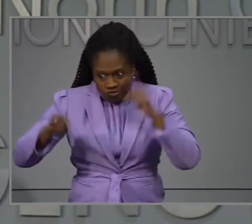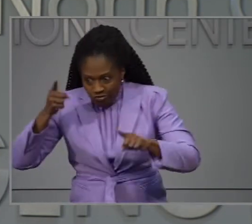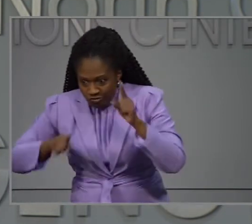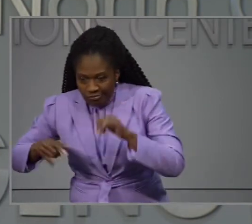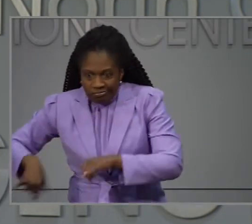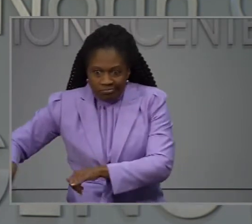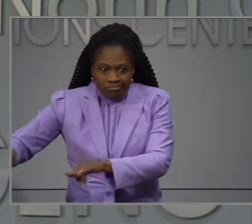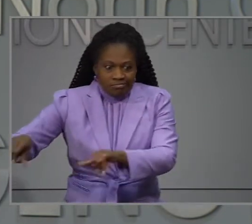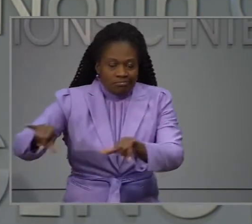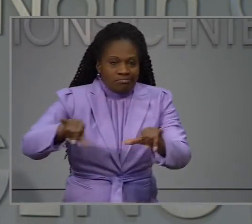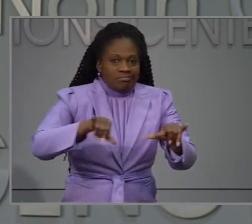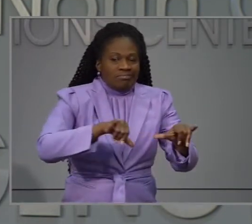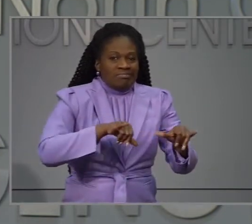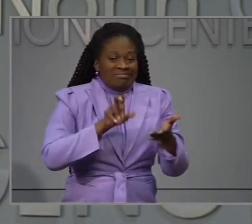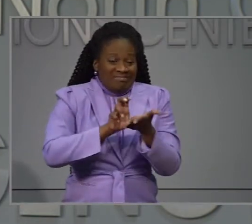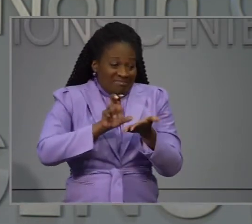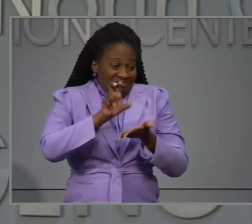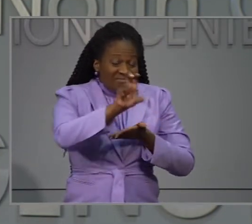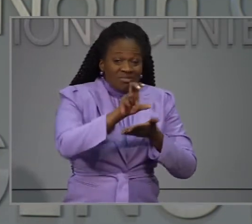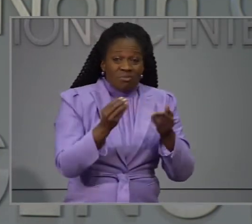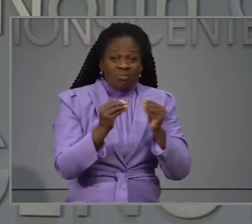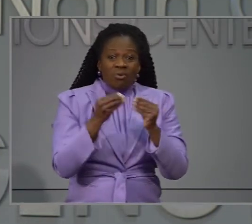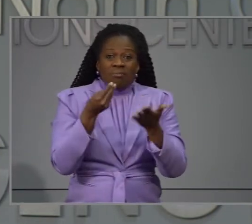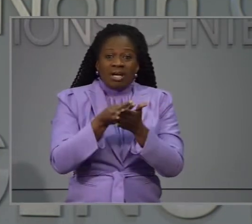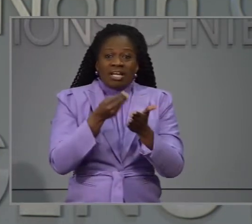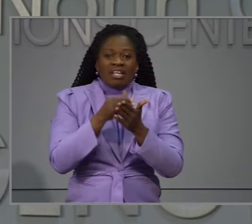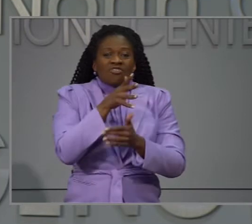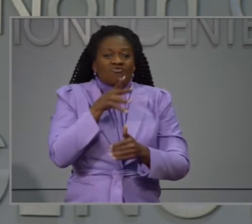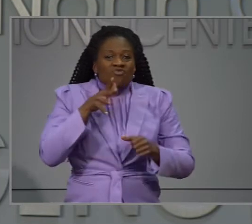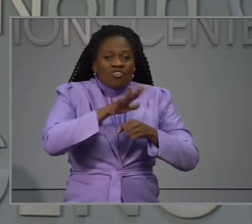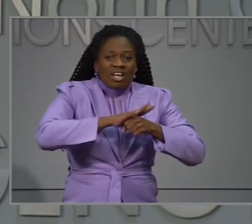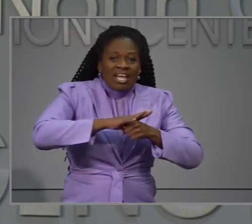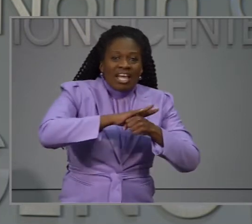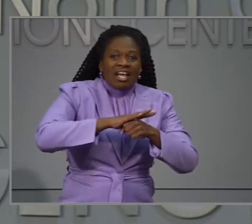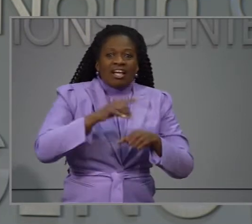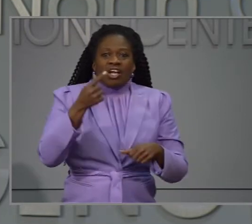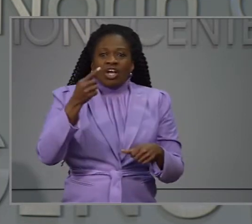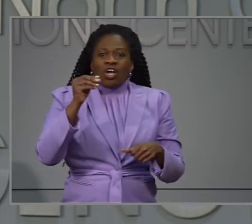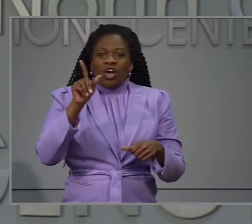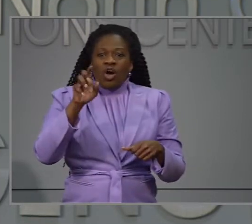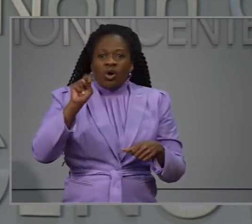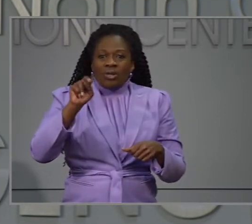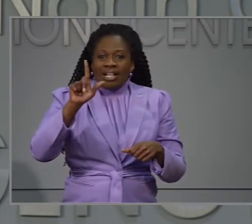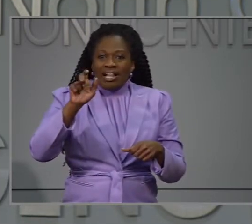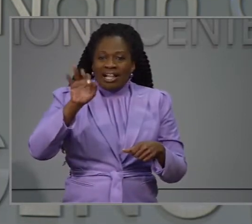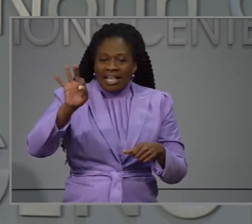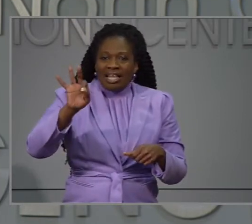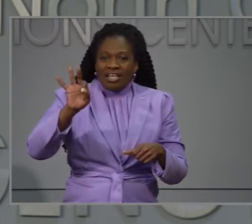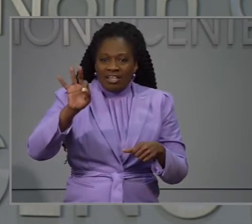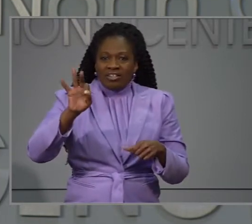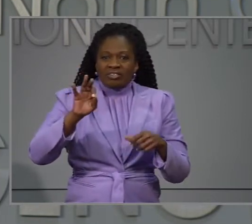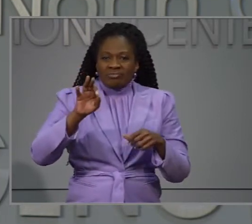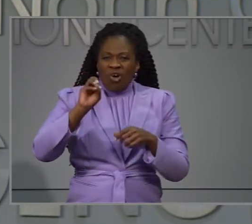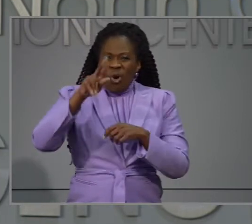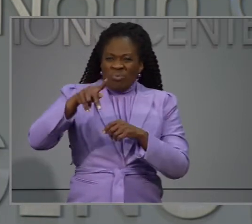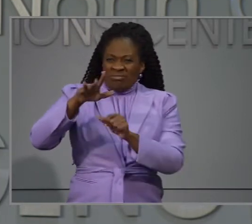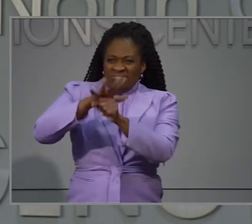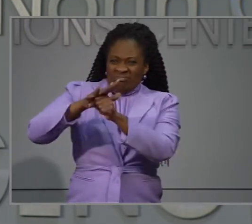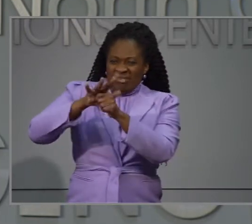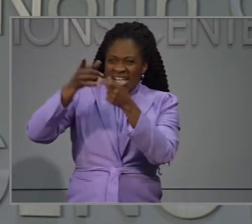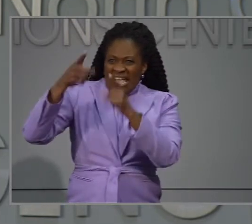yo sé que muchos de nosotros estamos de acuerdo que necesitamos más dinero para el coll d'en leaf es el